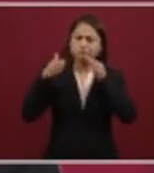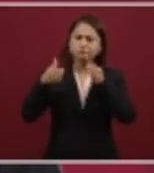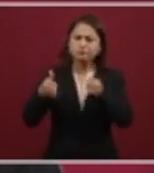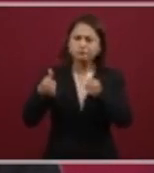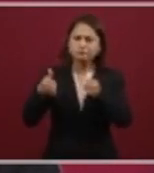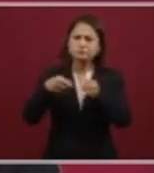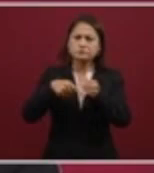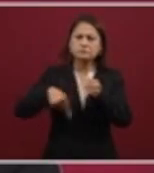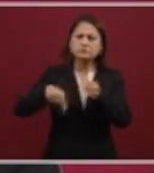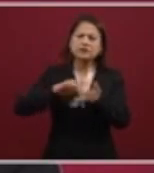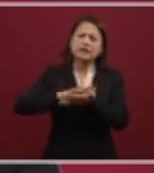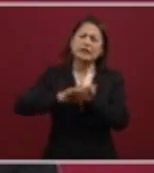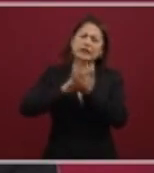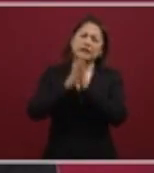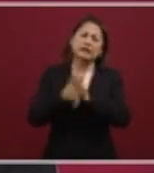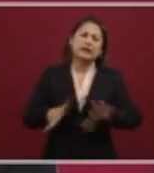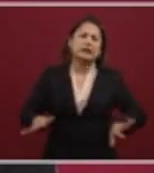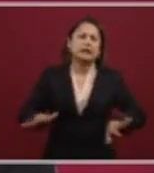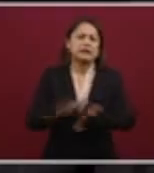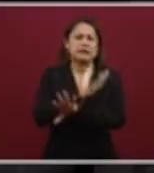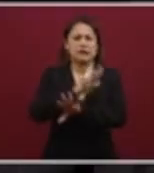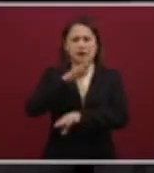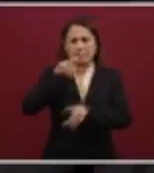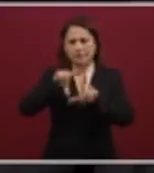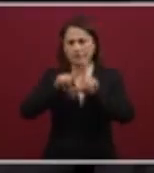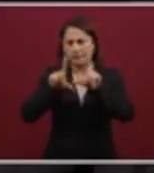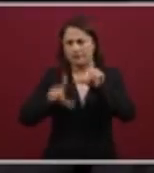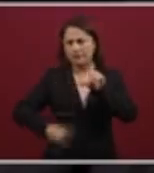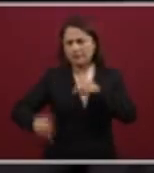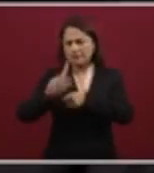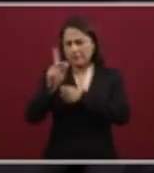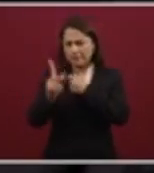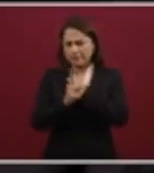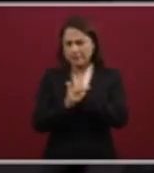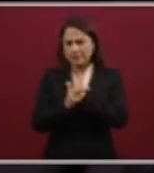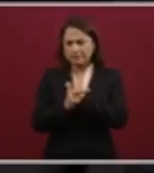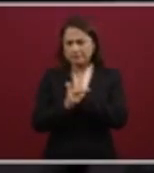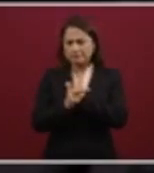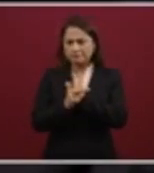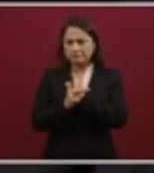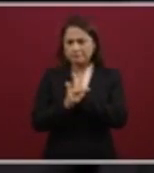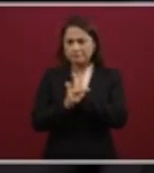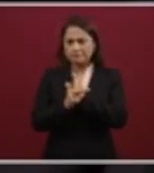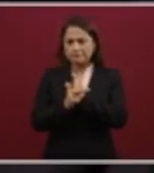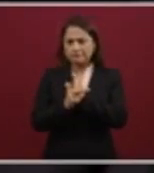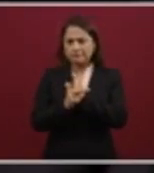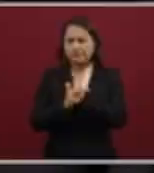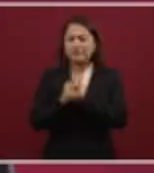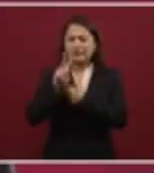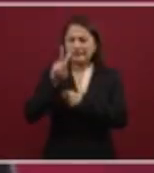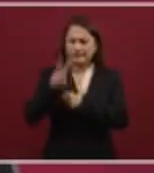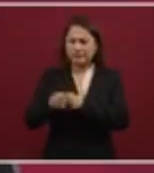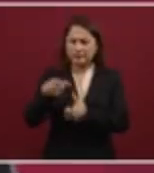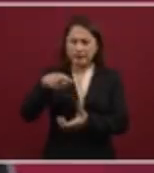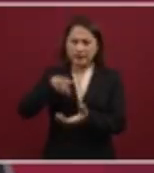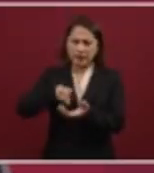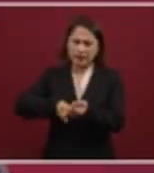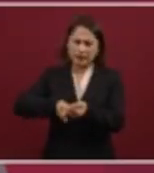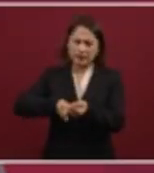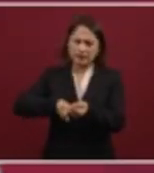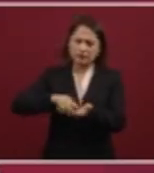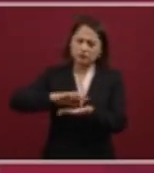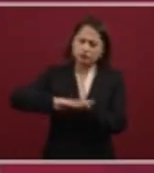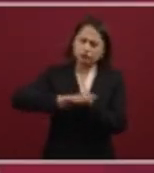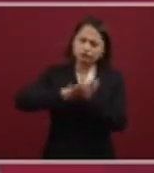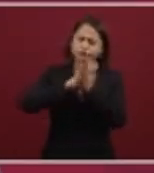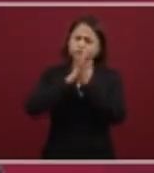cambie el país, a que haya una verdadera transformación.